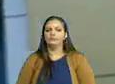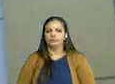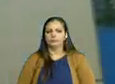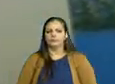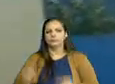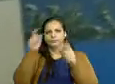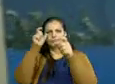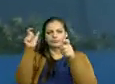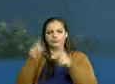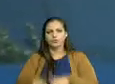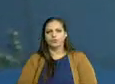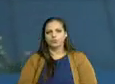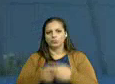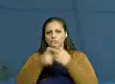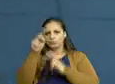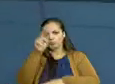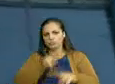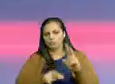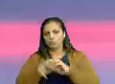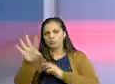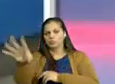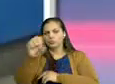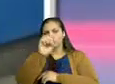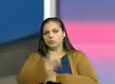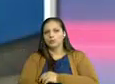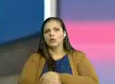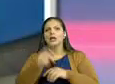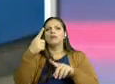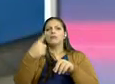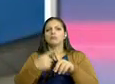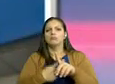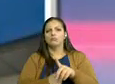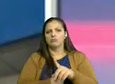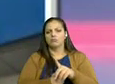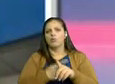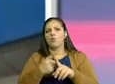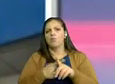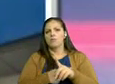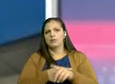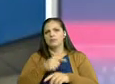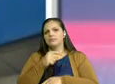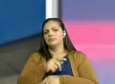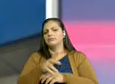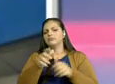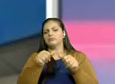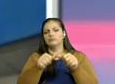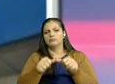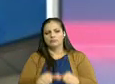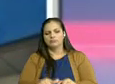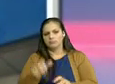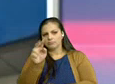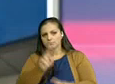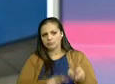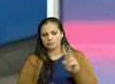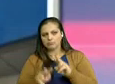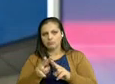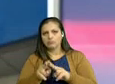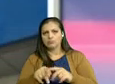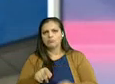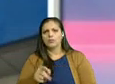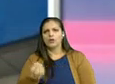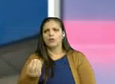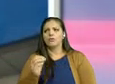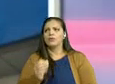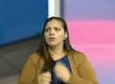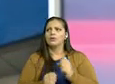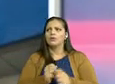la instrucción fiscal de 30 días. Según mencionaron en su cuenta de Twitter, el ciudadano venezolano Adrián G., de 19